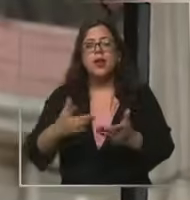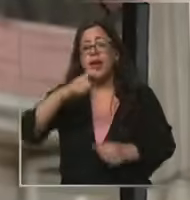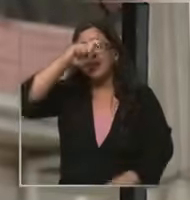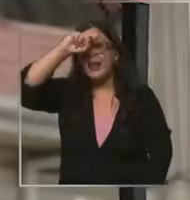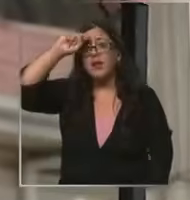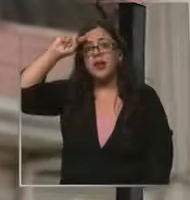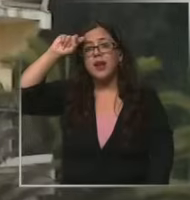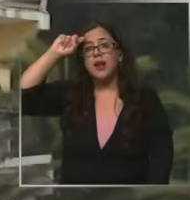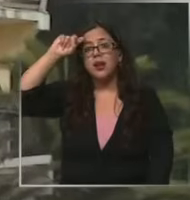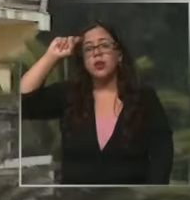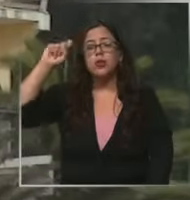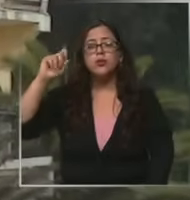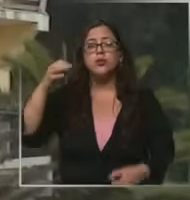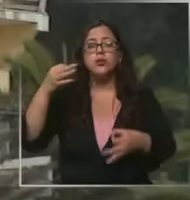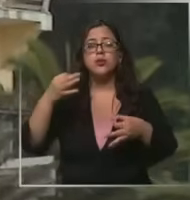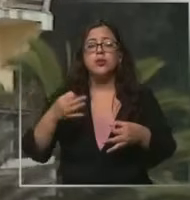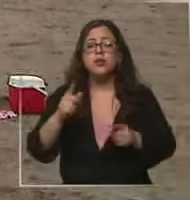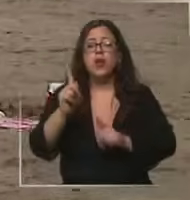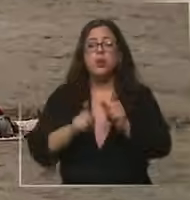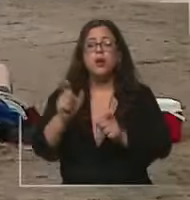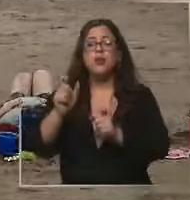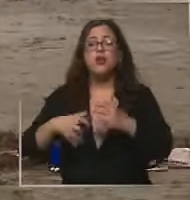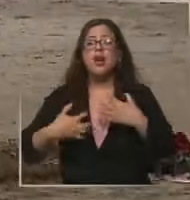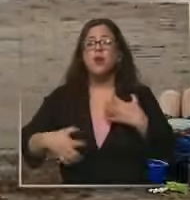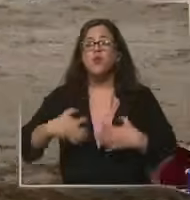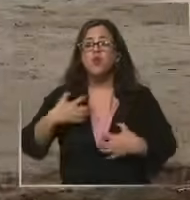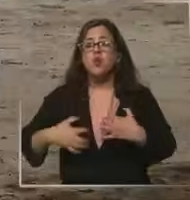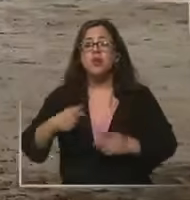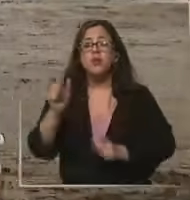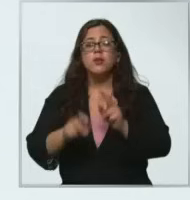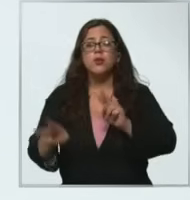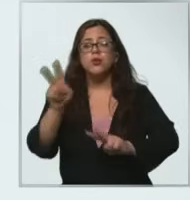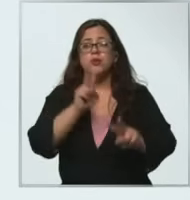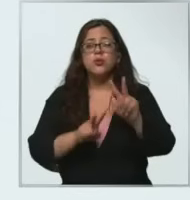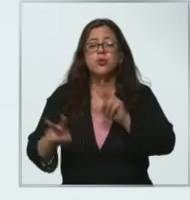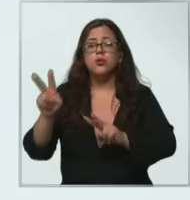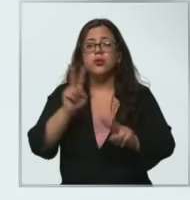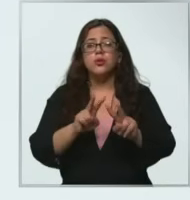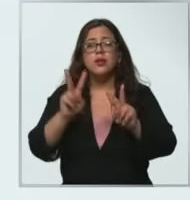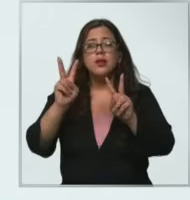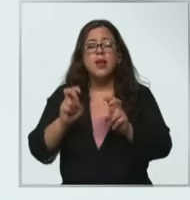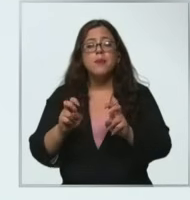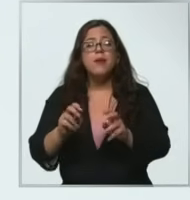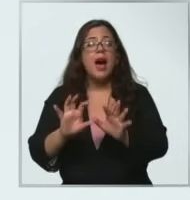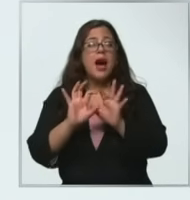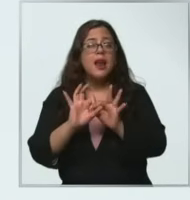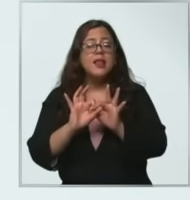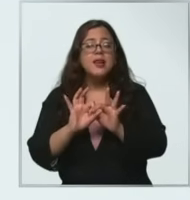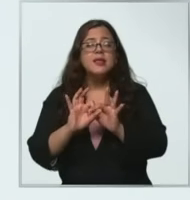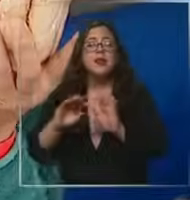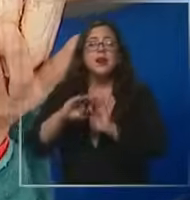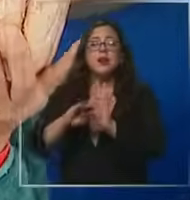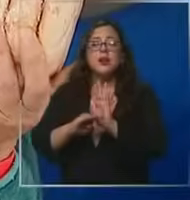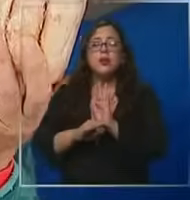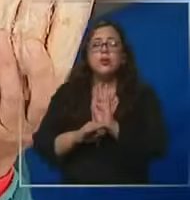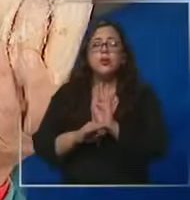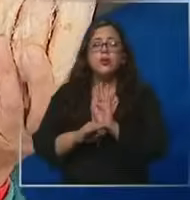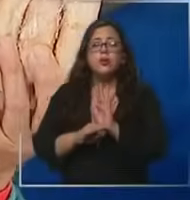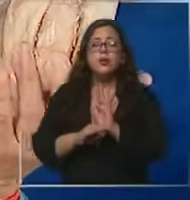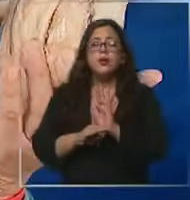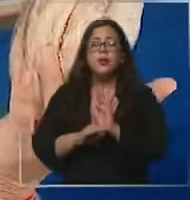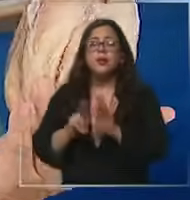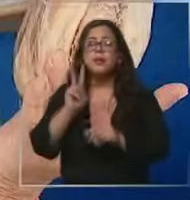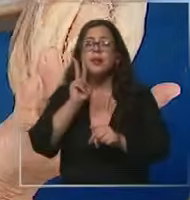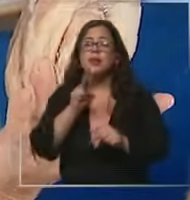verano. Mientras algunos residentes se molestan, los turistas agradecen la larga lista de panoramas, recetas y novedades